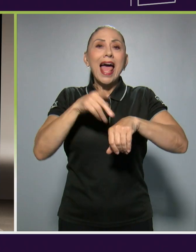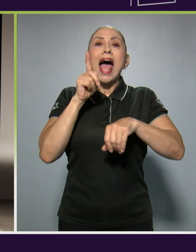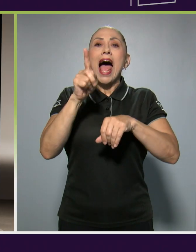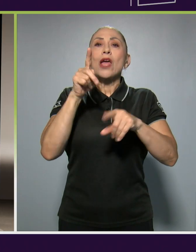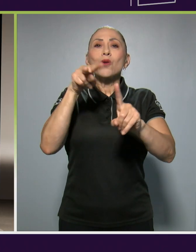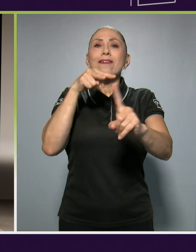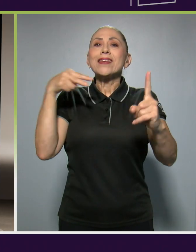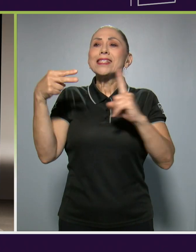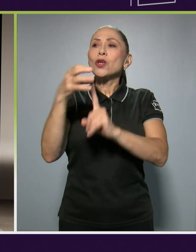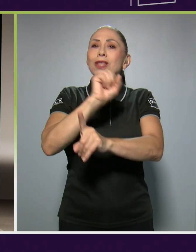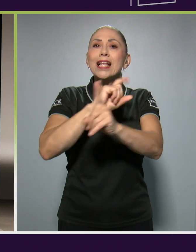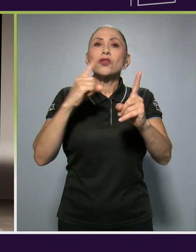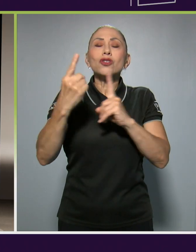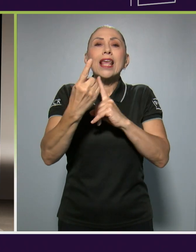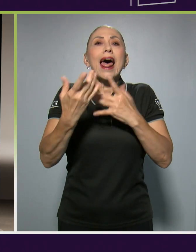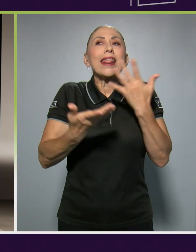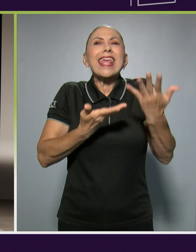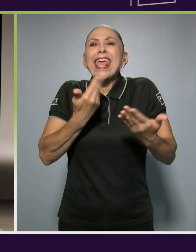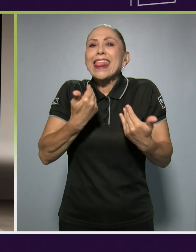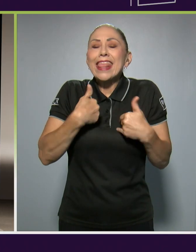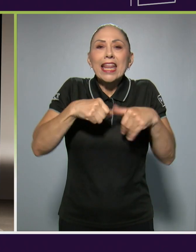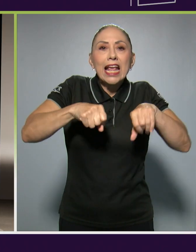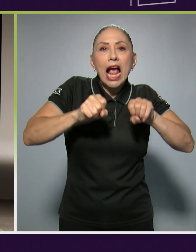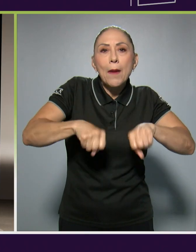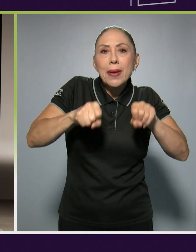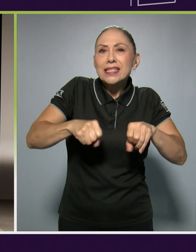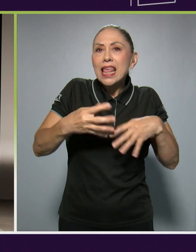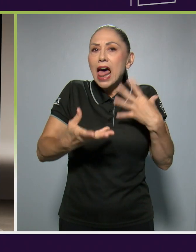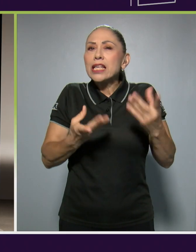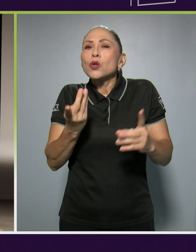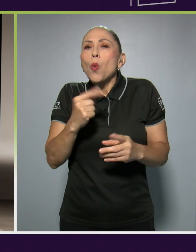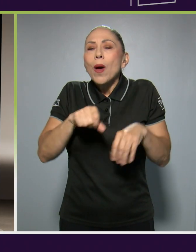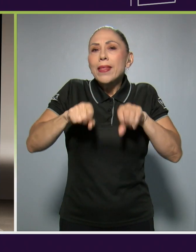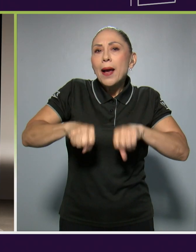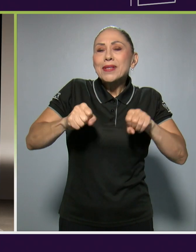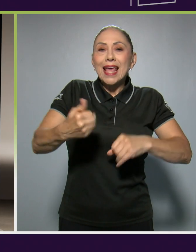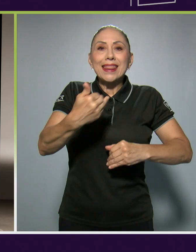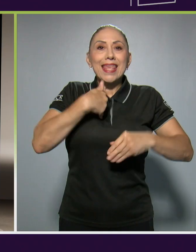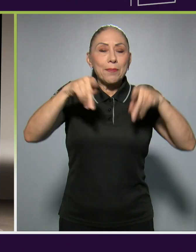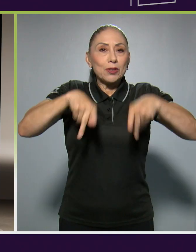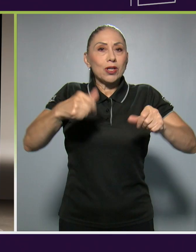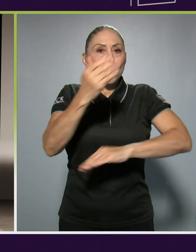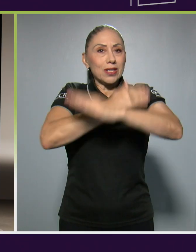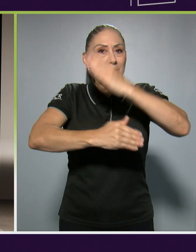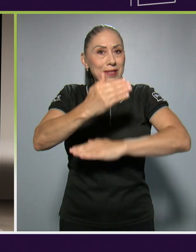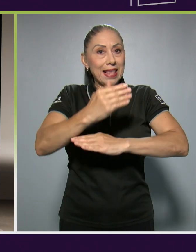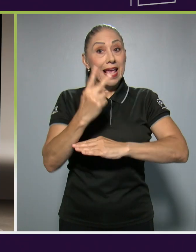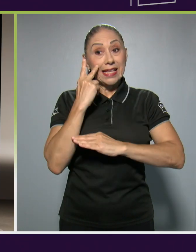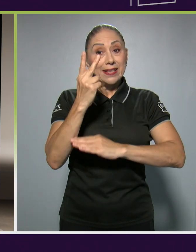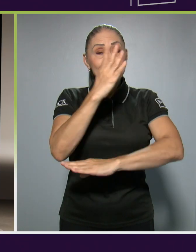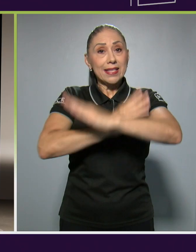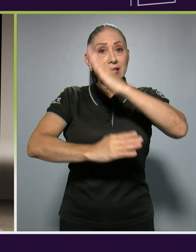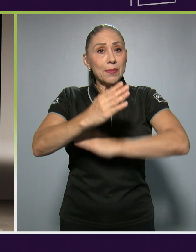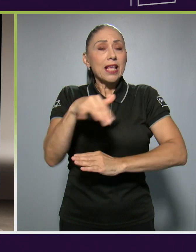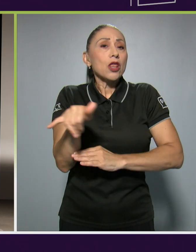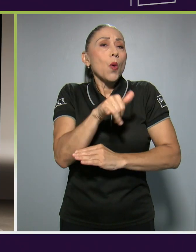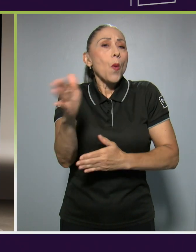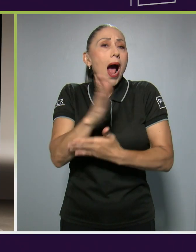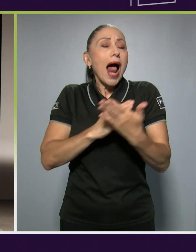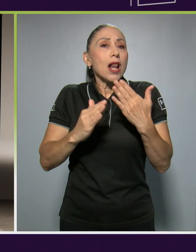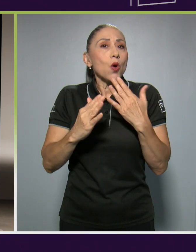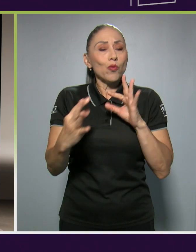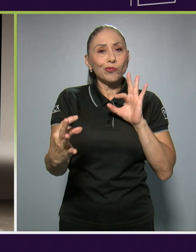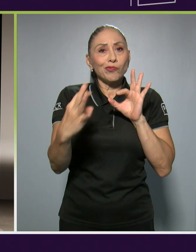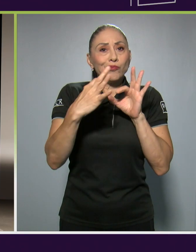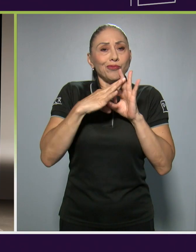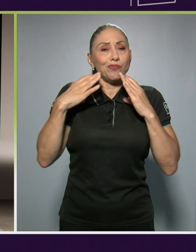la sociedad con respecto a las discapacidades. Esto quiere decir que la discapacidad se suele ver como una cuestión física,